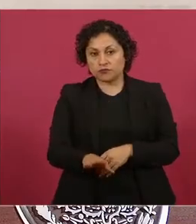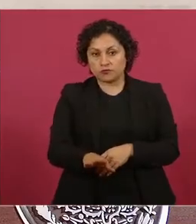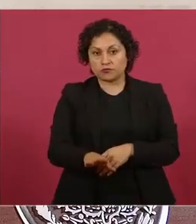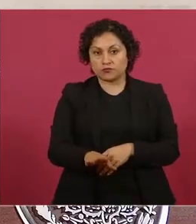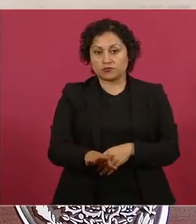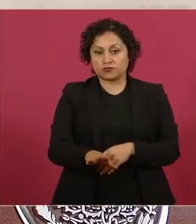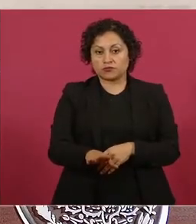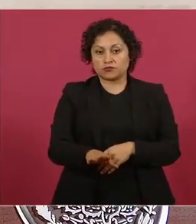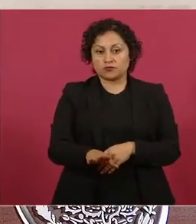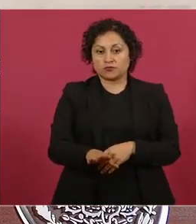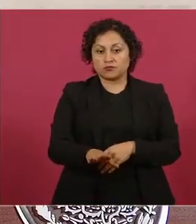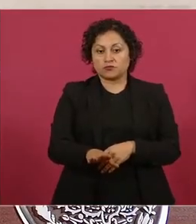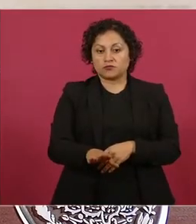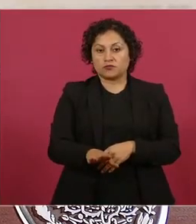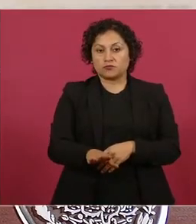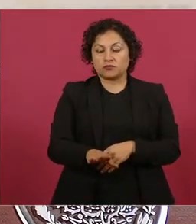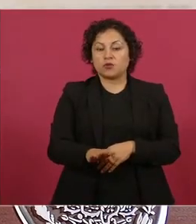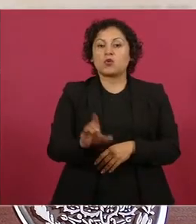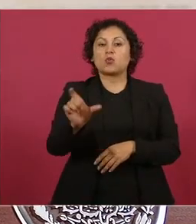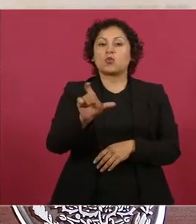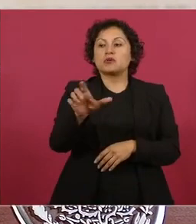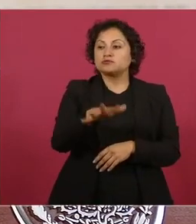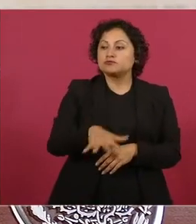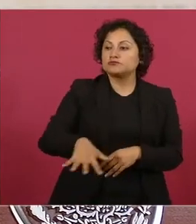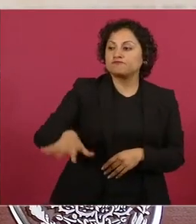en la búsqueda de desaparecidos,